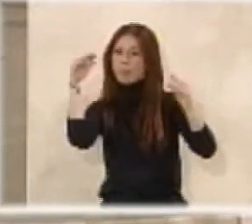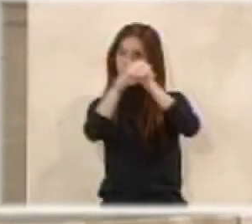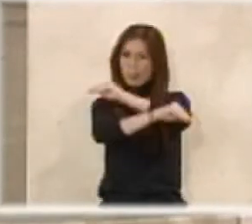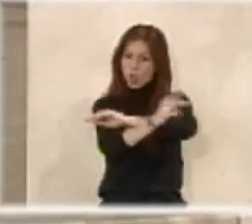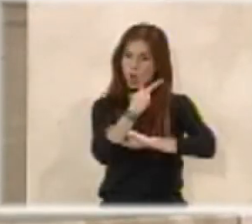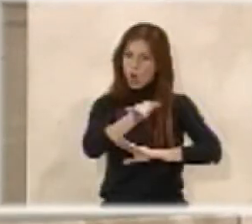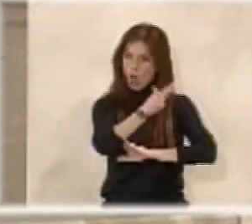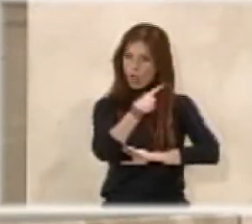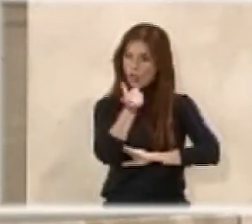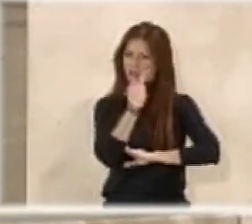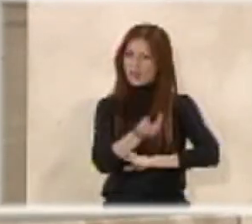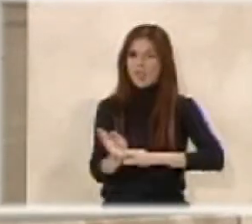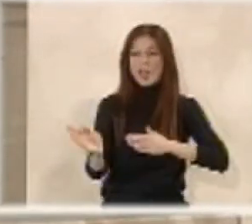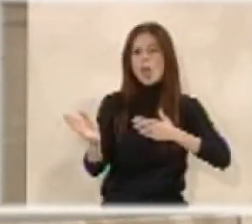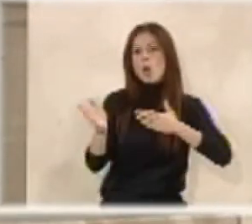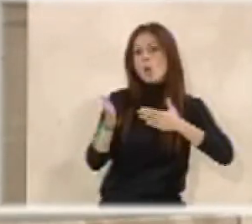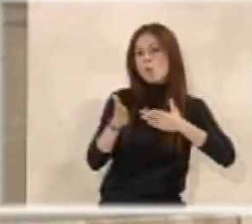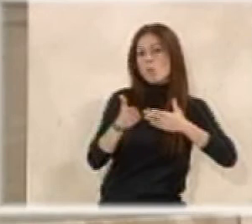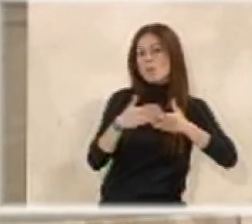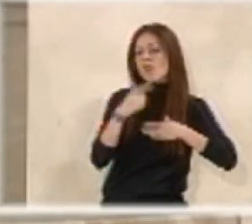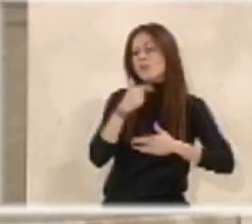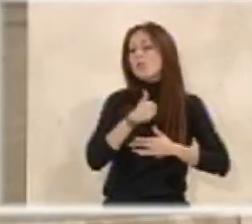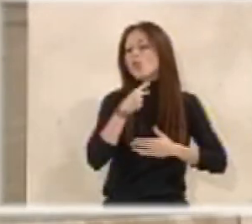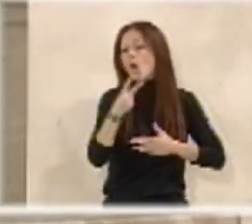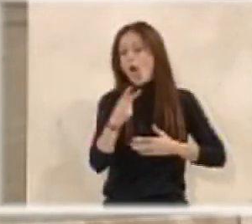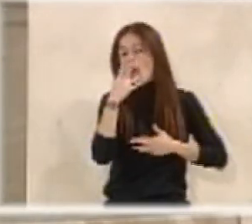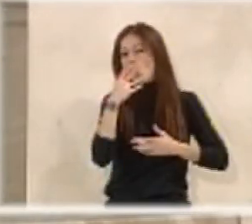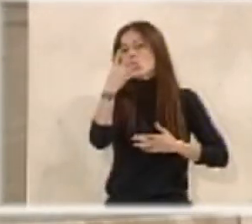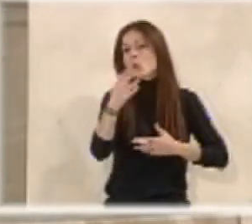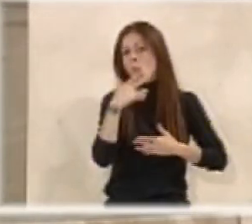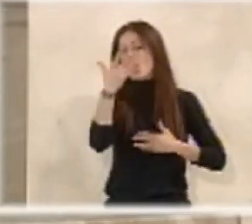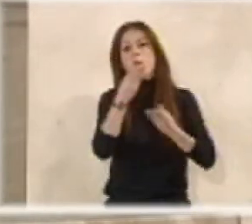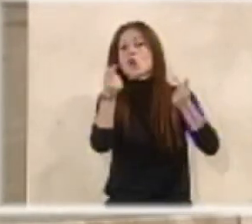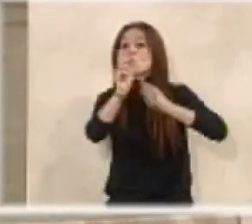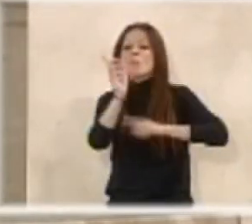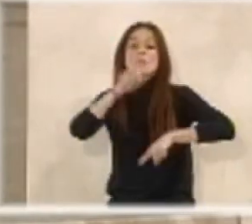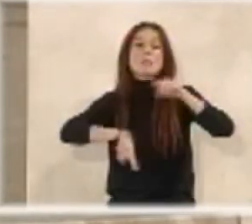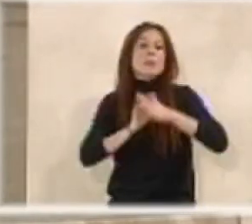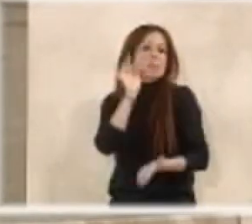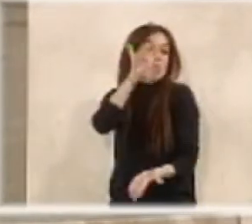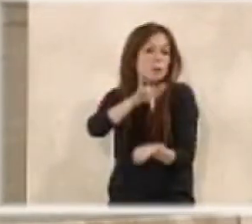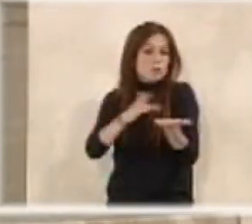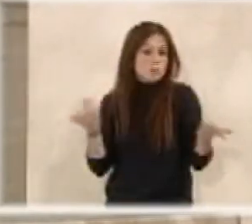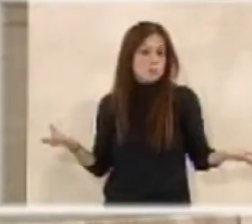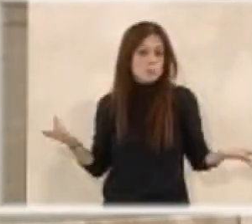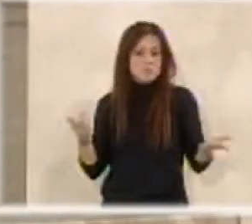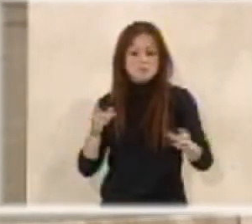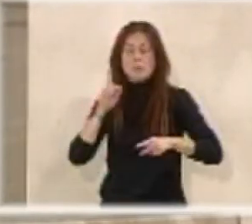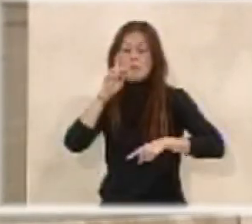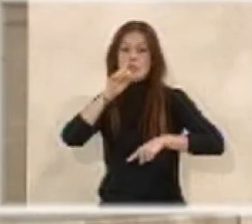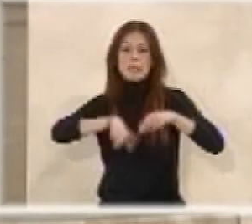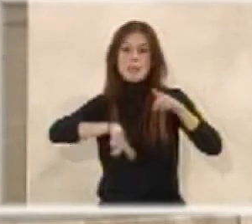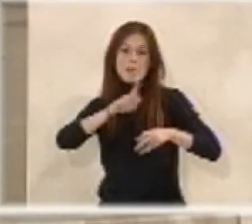puertas de 2, ni de 4, ni de 5 años. ¿Cuándo debe de ser el momento? Aparte de con